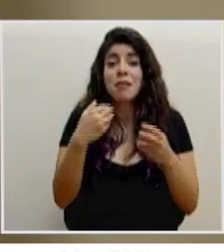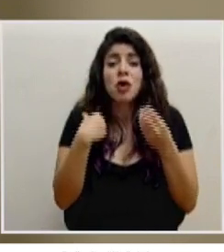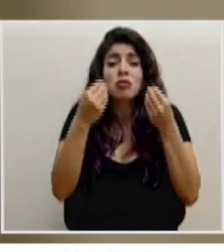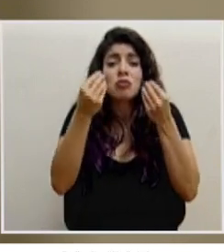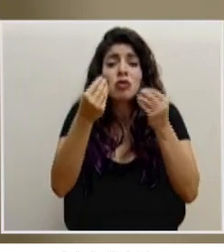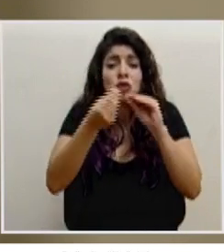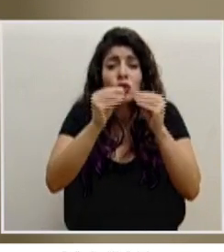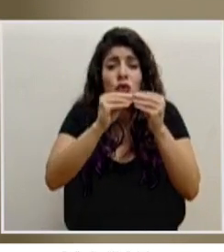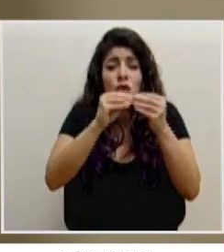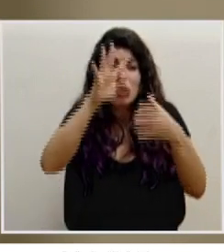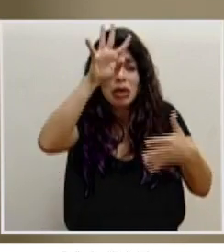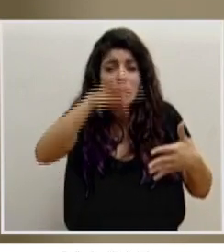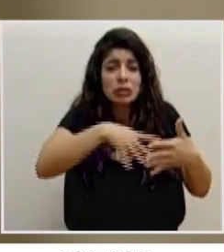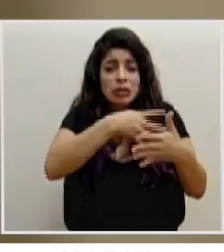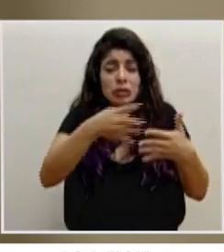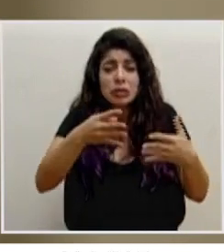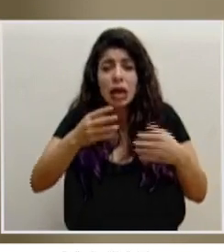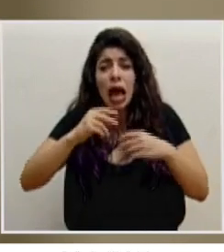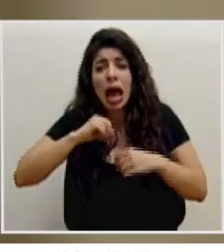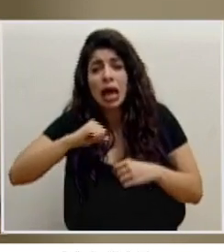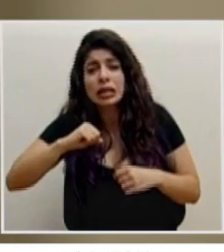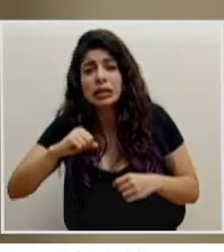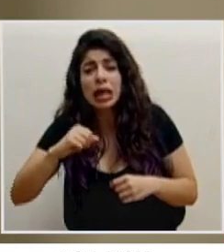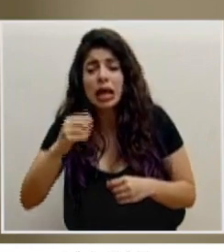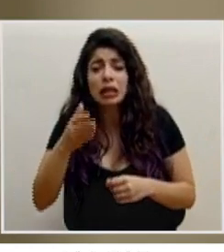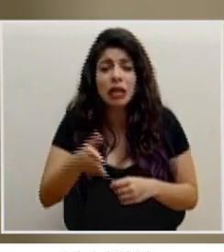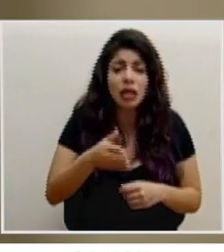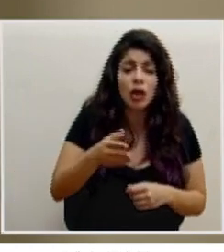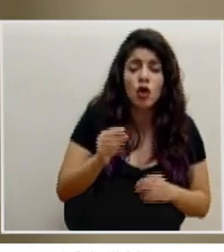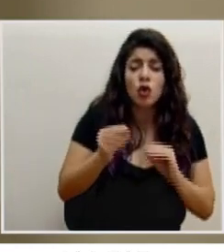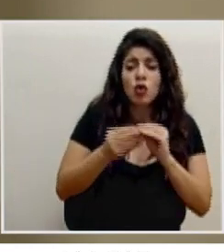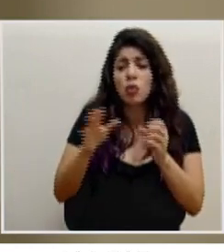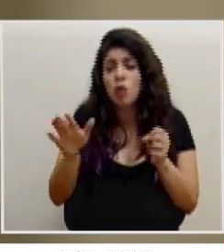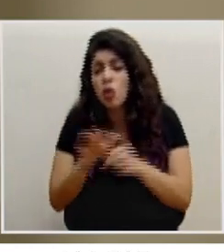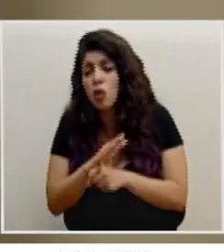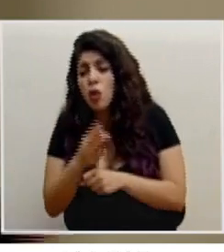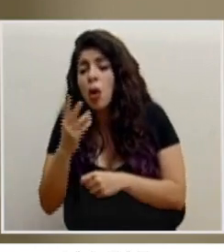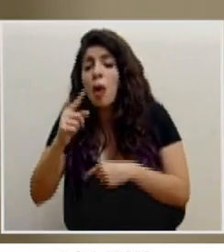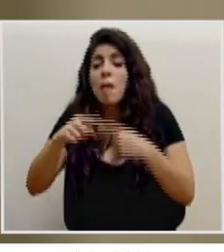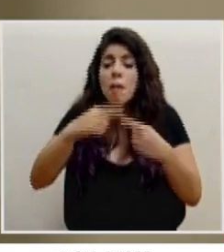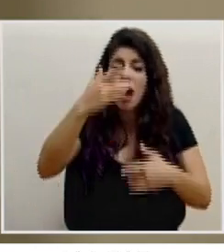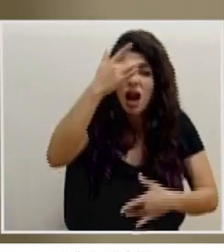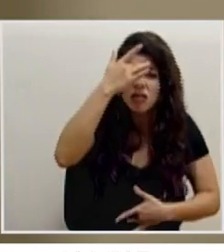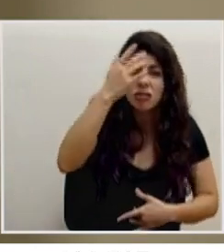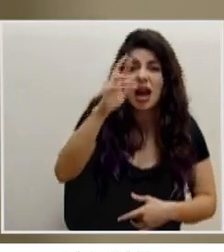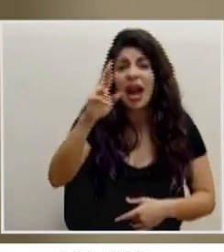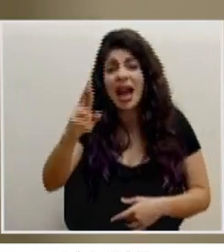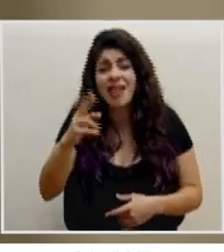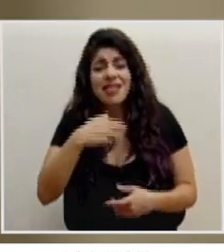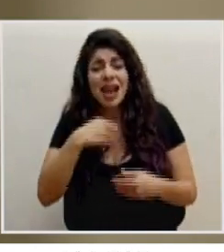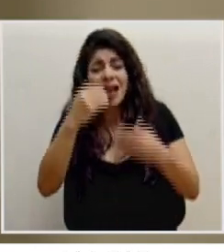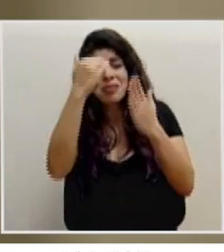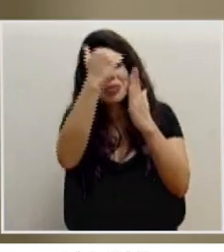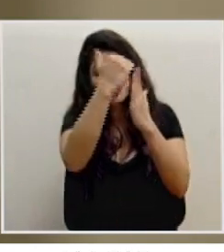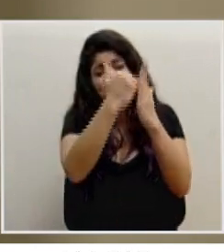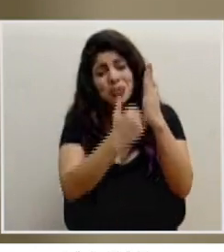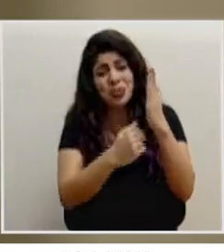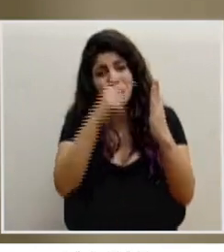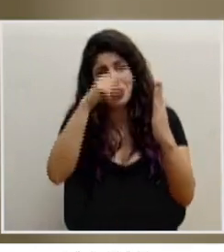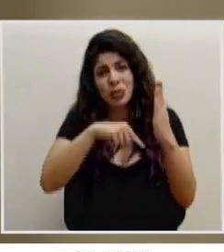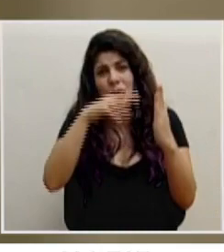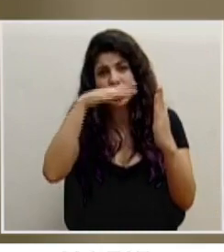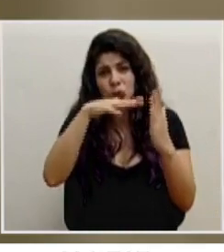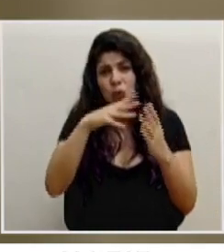se manejan, ¿verdad?, constantemente, aceleración, desaceleración, números absolutos, tendencias, el R, ¿verdad? O sea, hay diferentes cosas que estamos tomando en